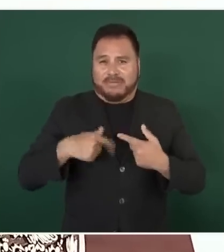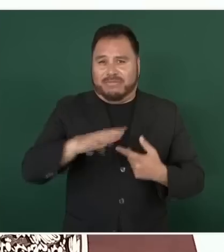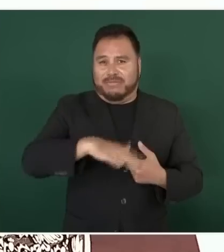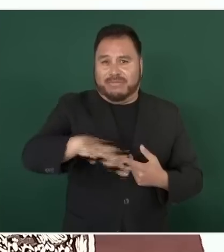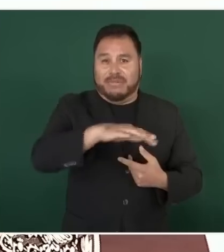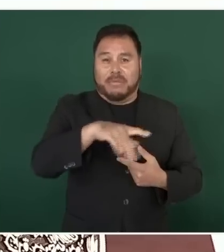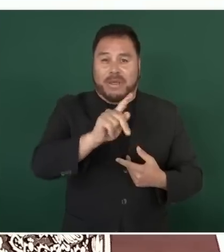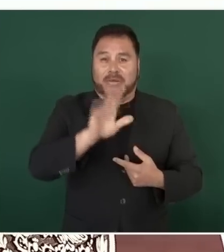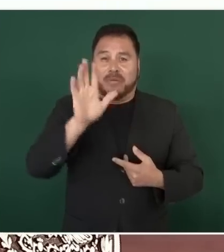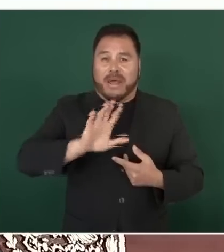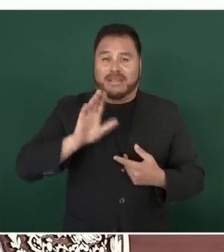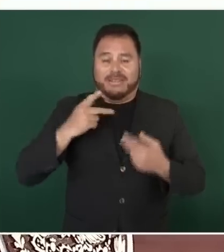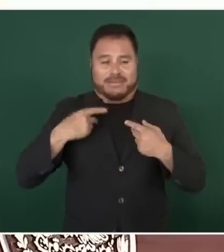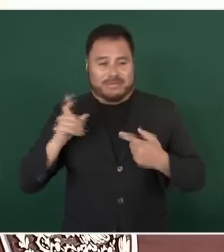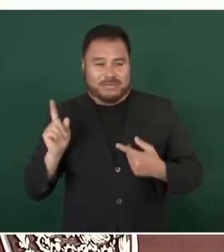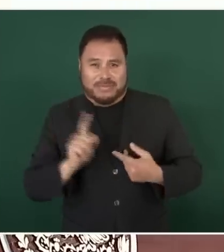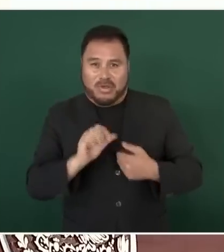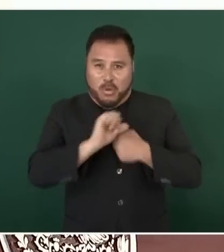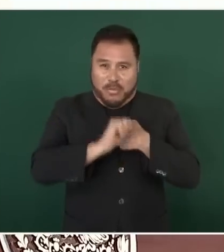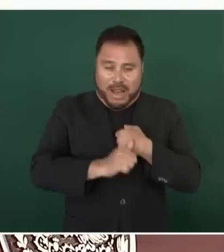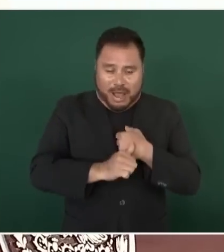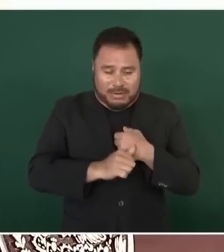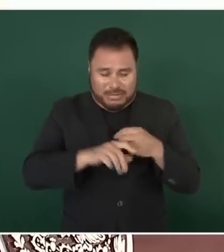cirujano tiene